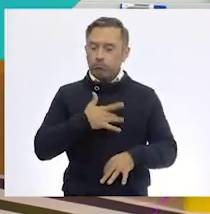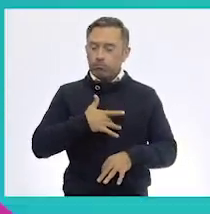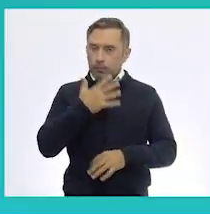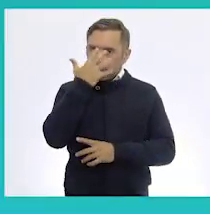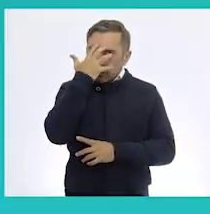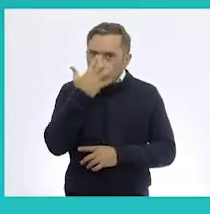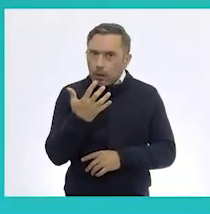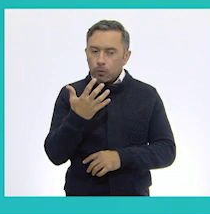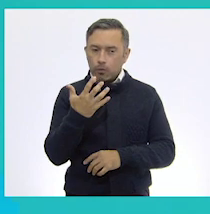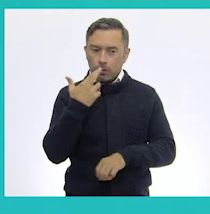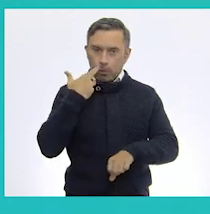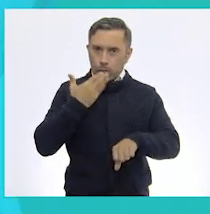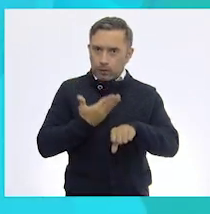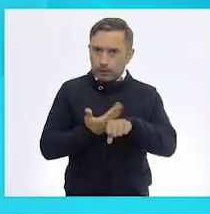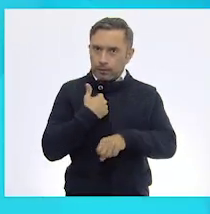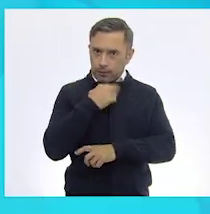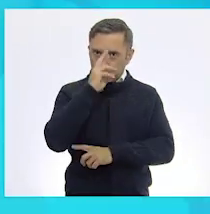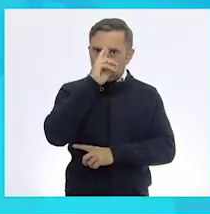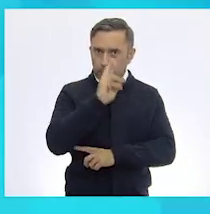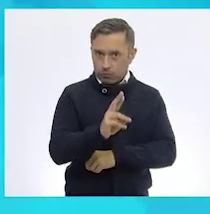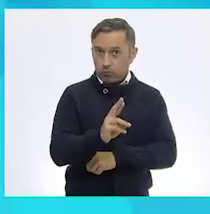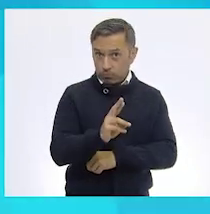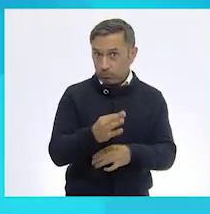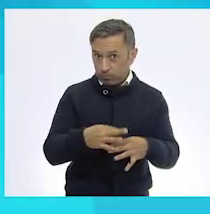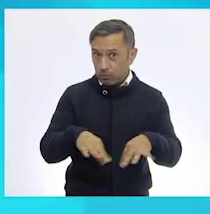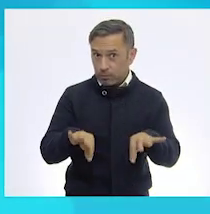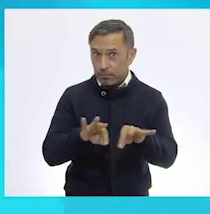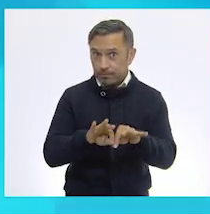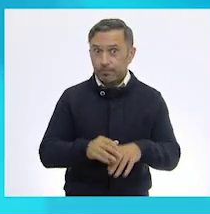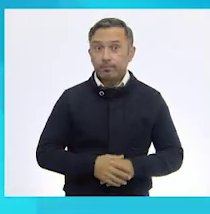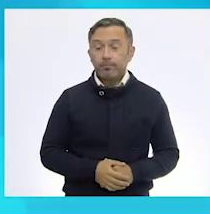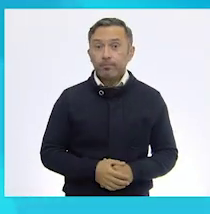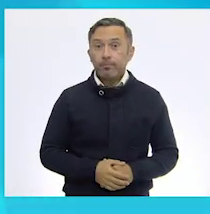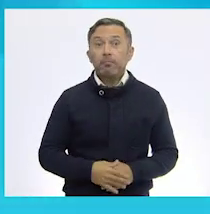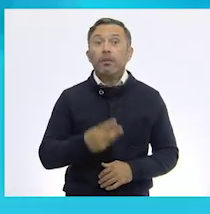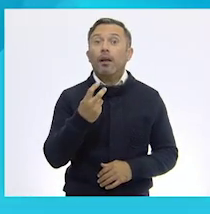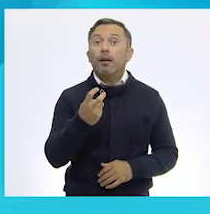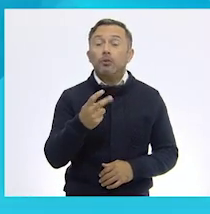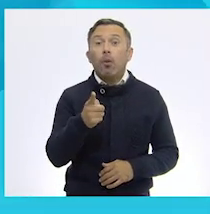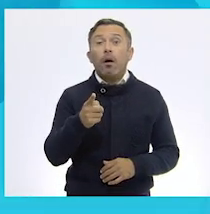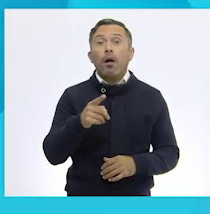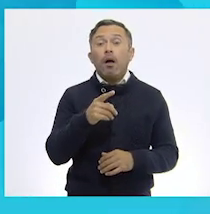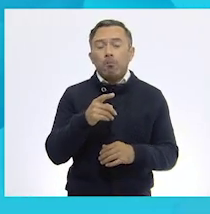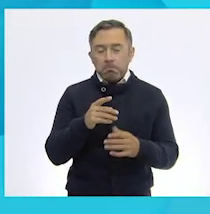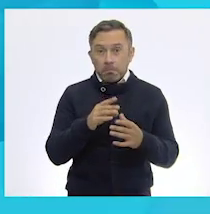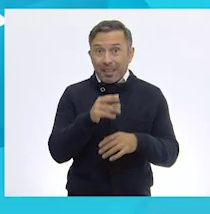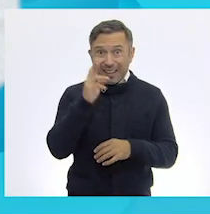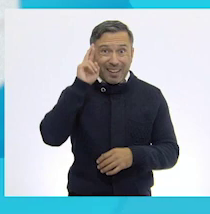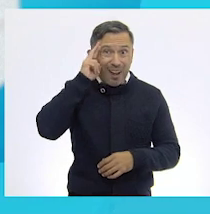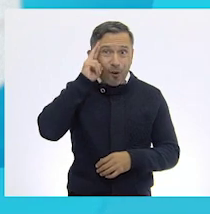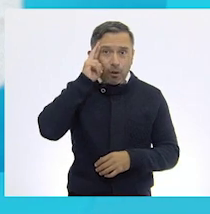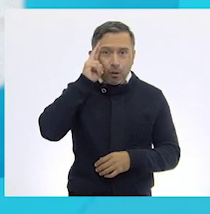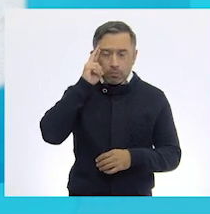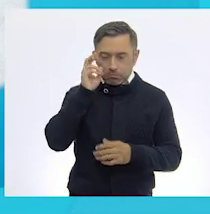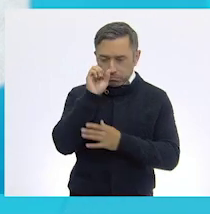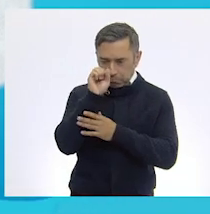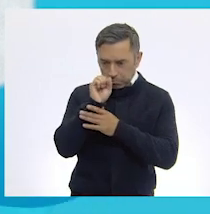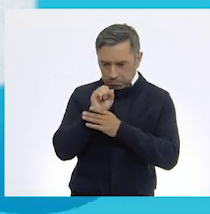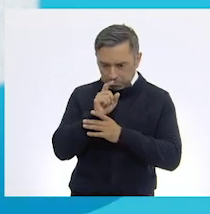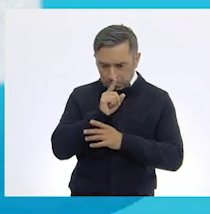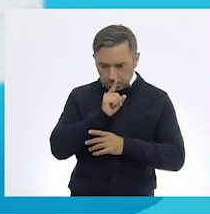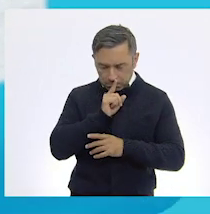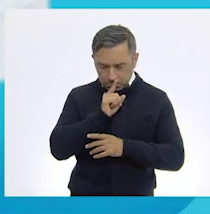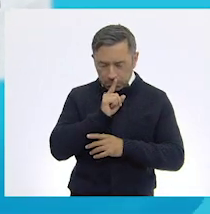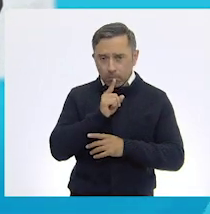es importante. Por eso, al final, Raúl le pide disculpas a sus compañeras y compañeros y